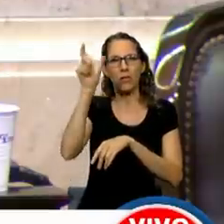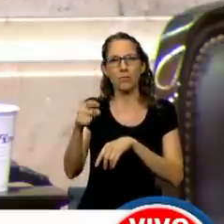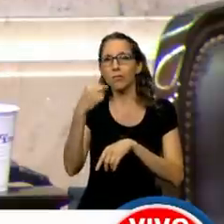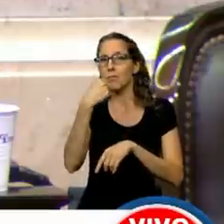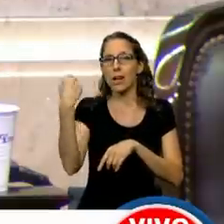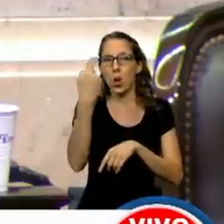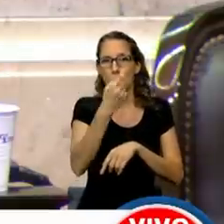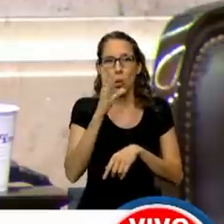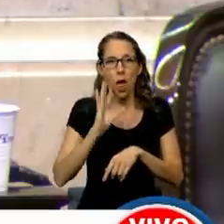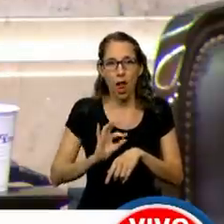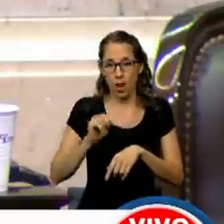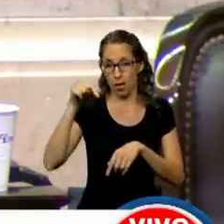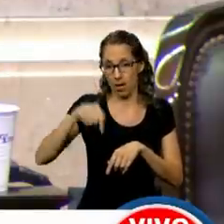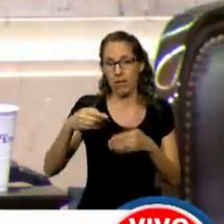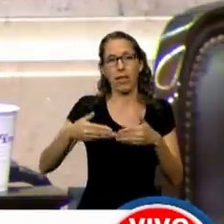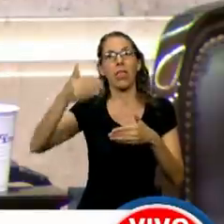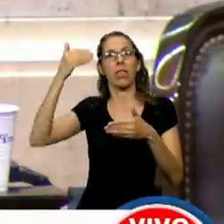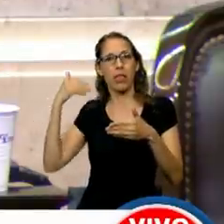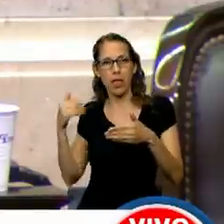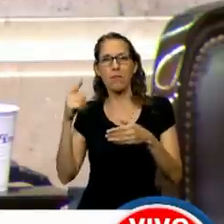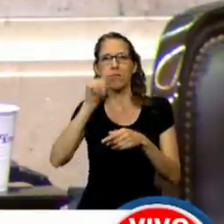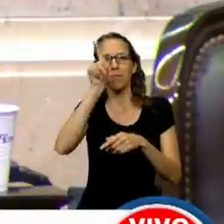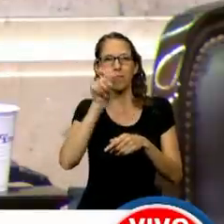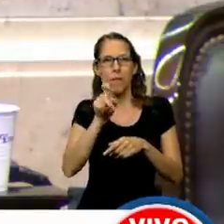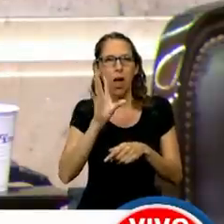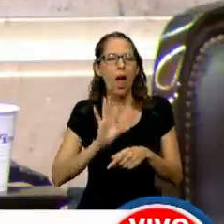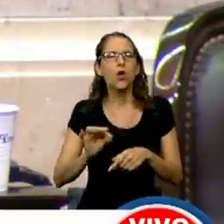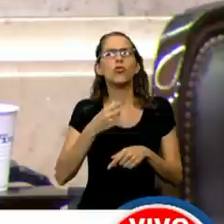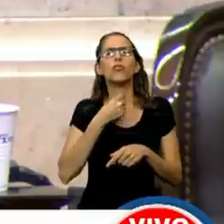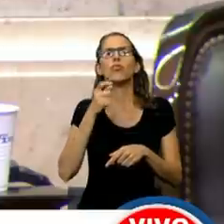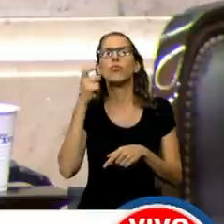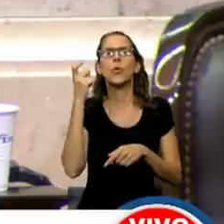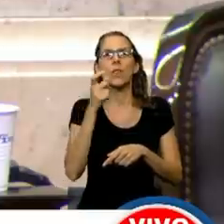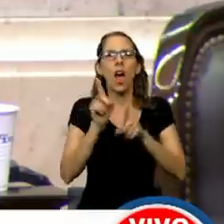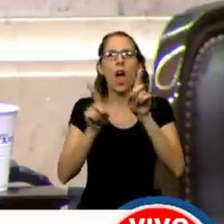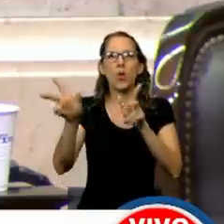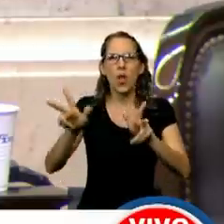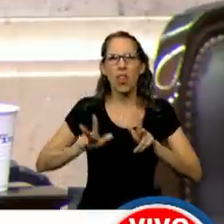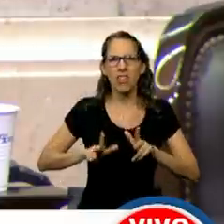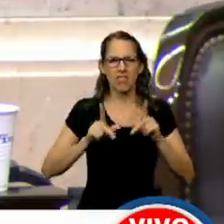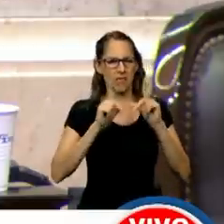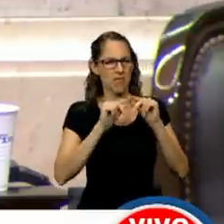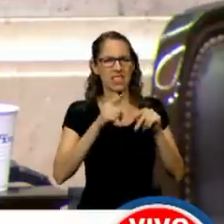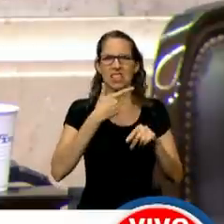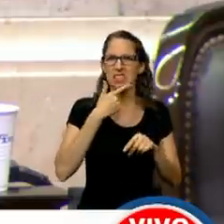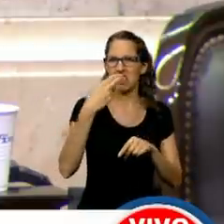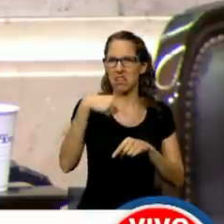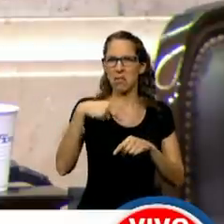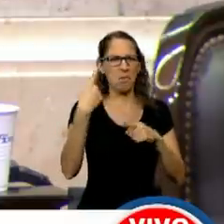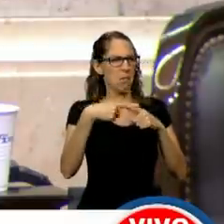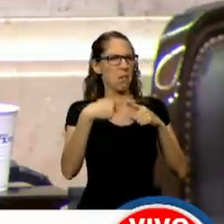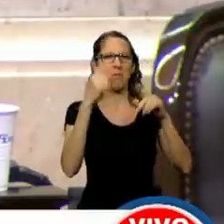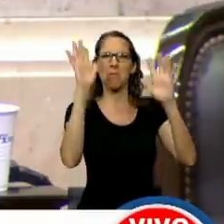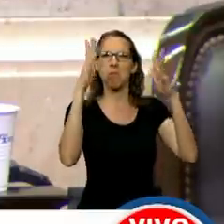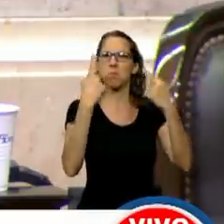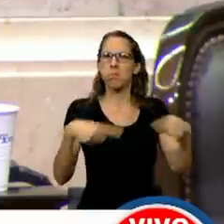esta sesión en la sesión anterior nos preguntan que festejamos el 17 de noviembre nos preguntan